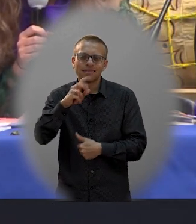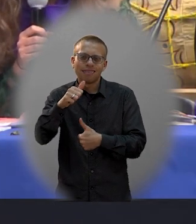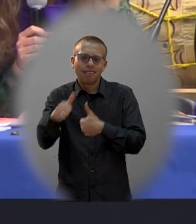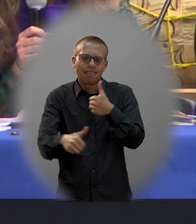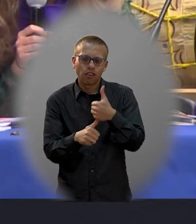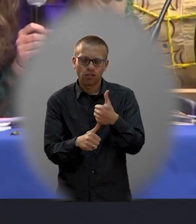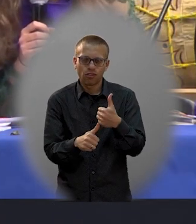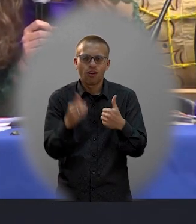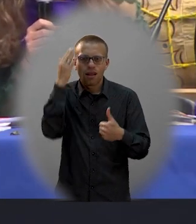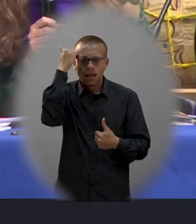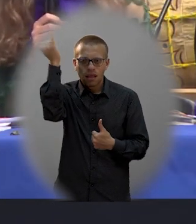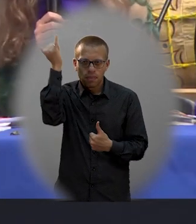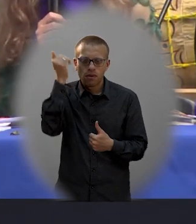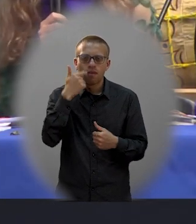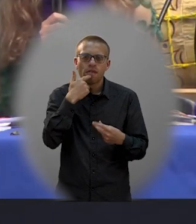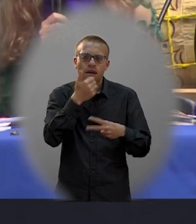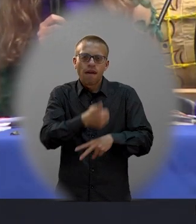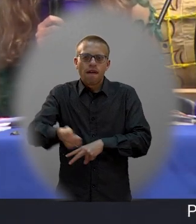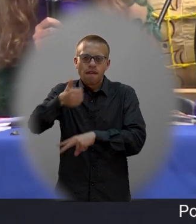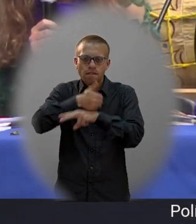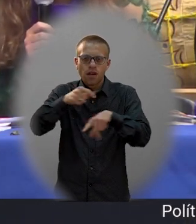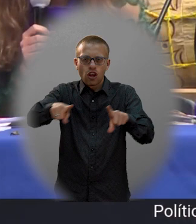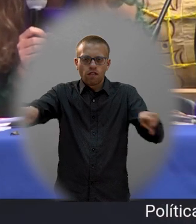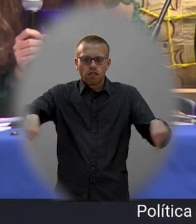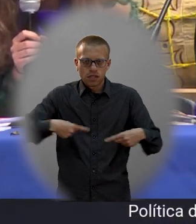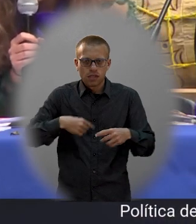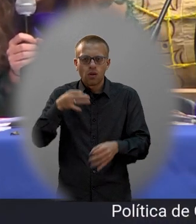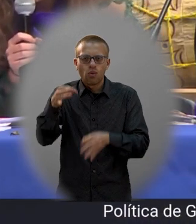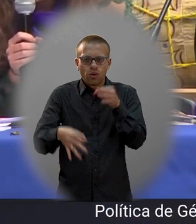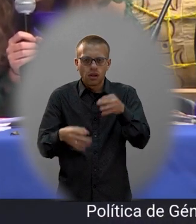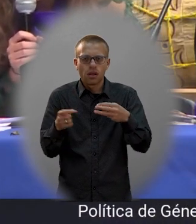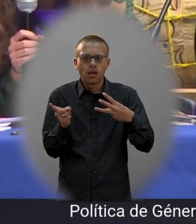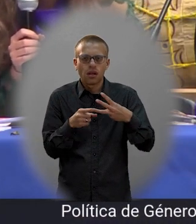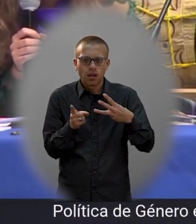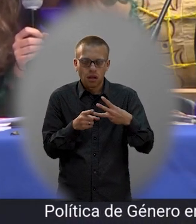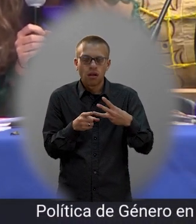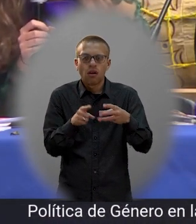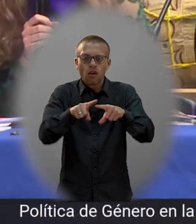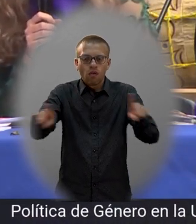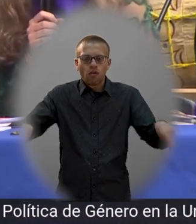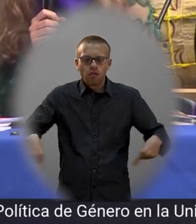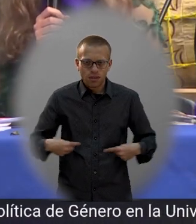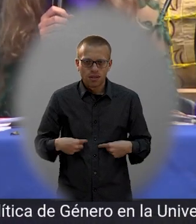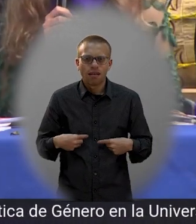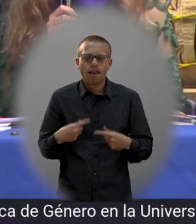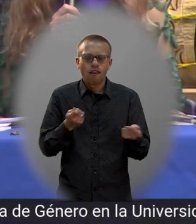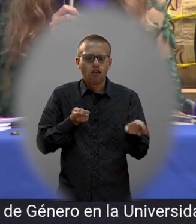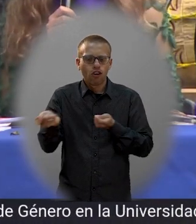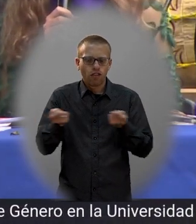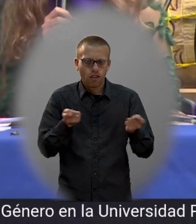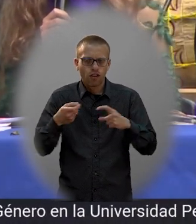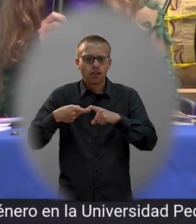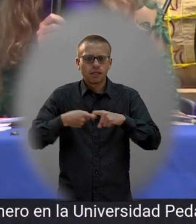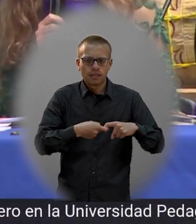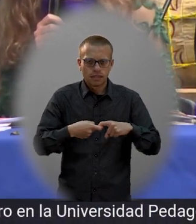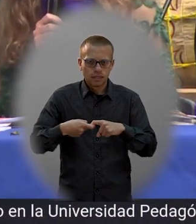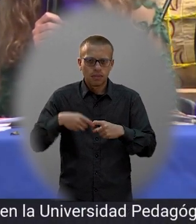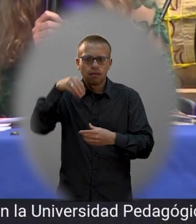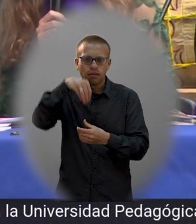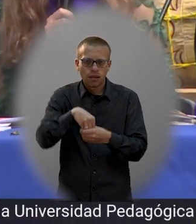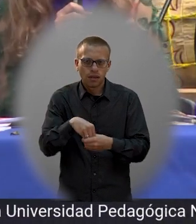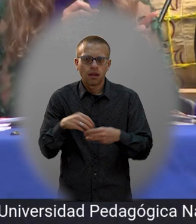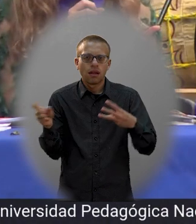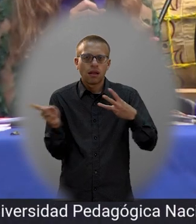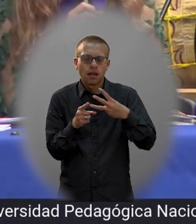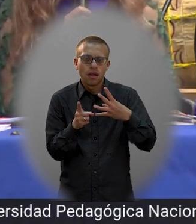académica, la jefe de oficina jurídica, la jefe de oficina de control disciplinario interno y la coordinadora del CACS, que